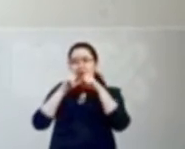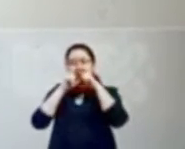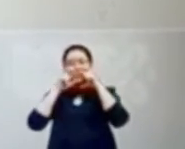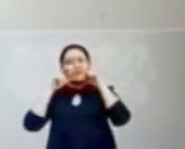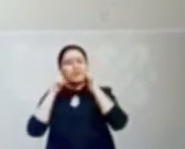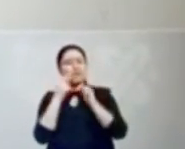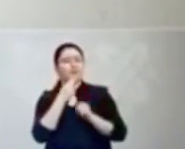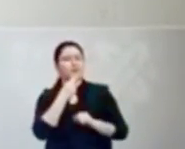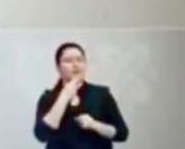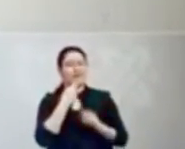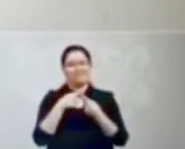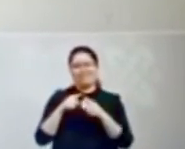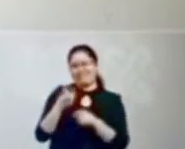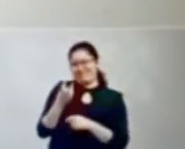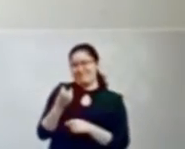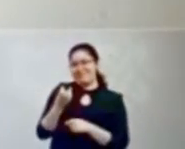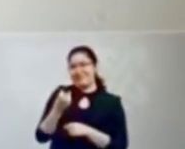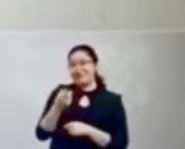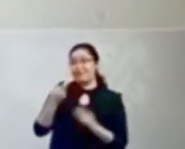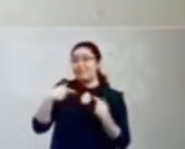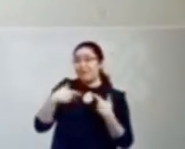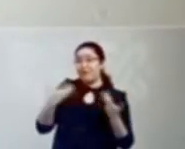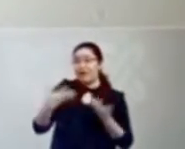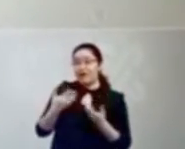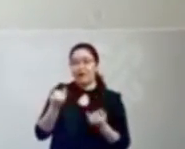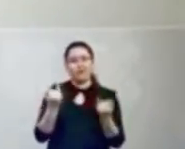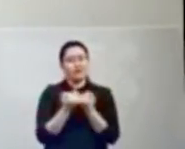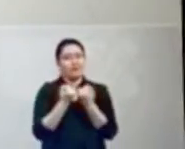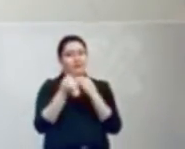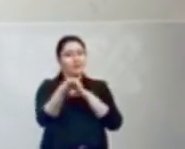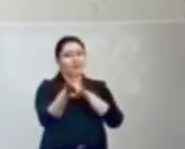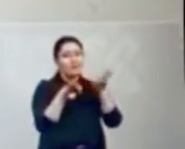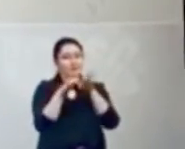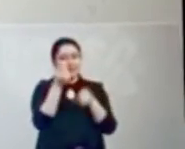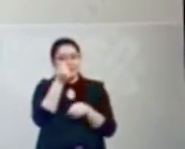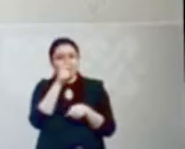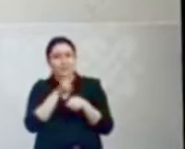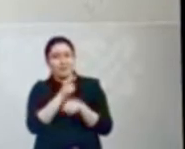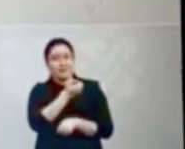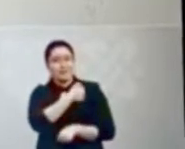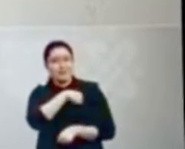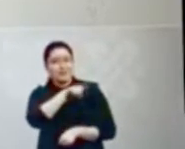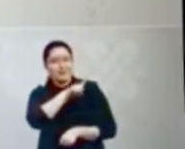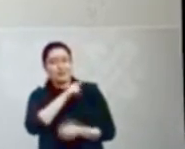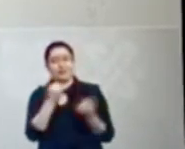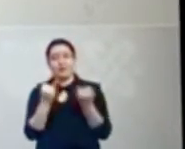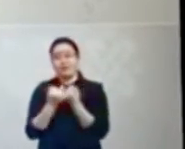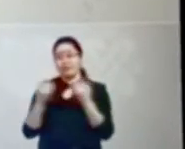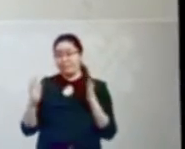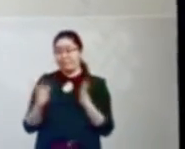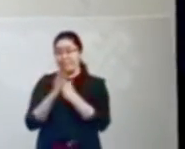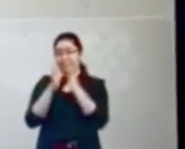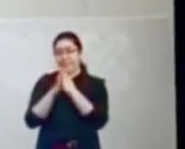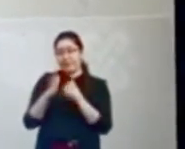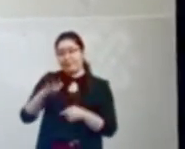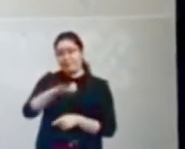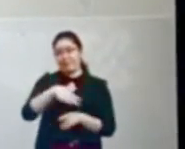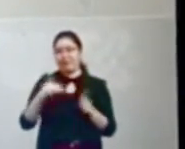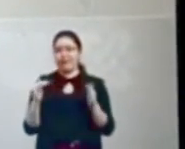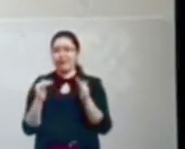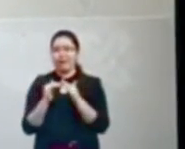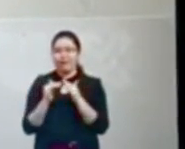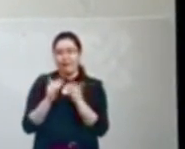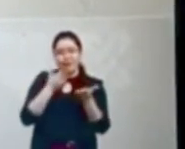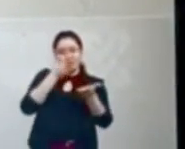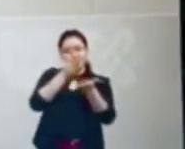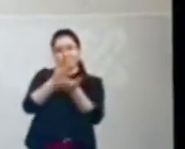cubrebocas, etcétera, al trabajo muy muy importante que hace Secretaría de Salud y Participación Ciudadana en el casa por casa,